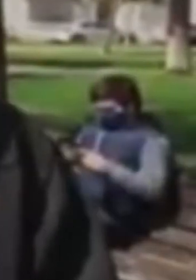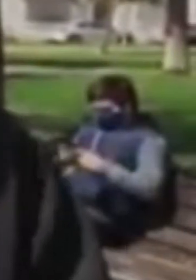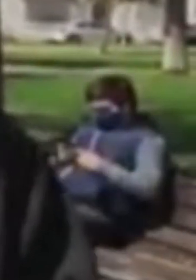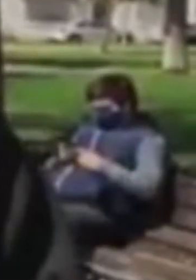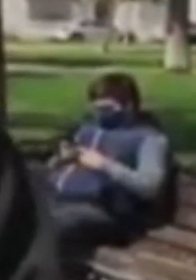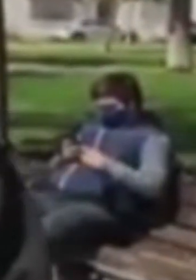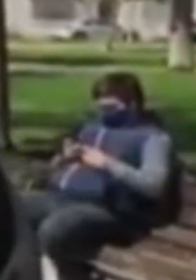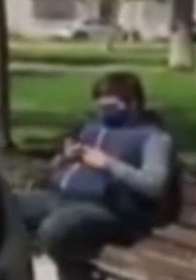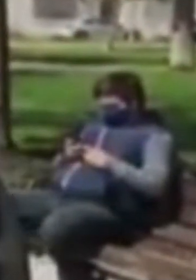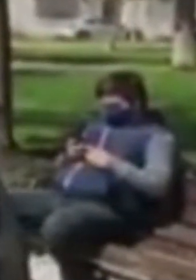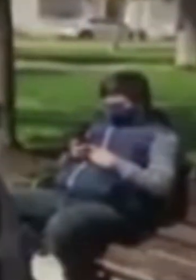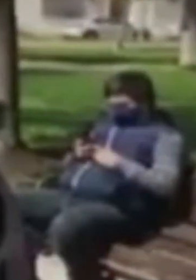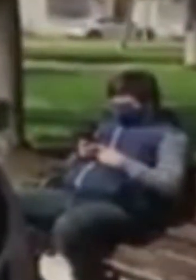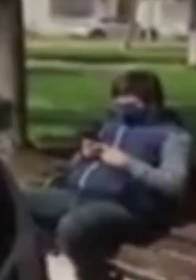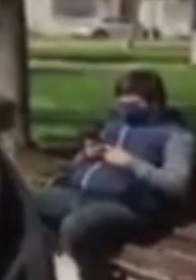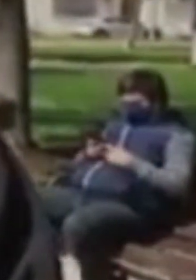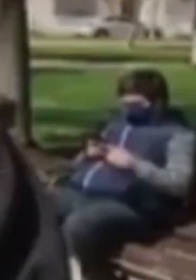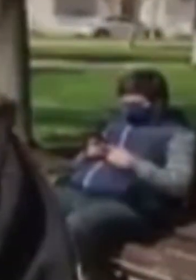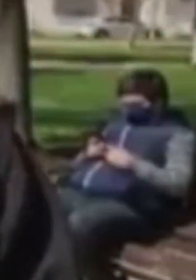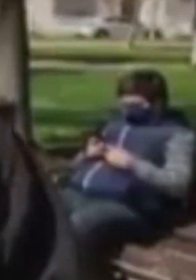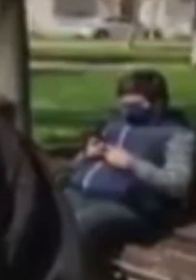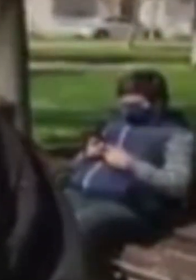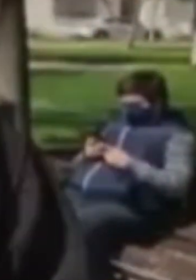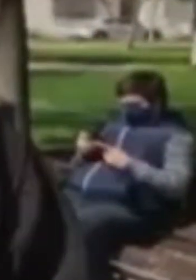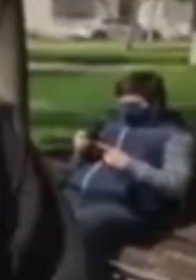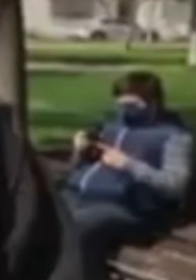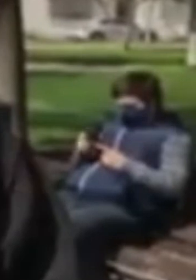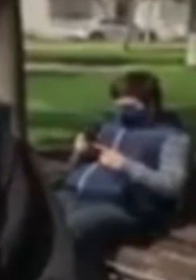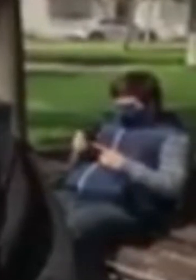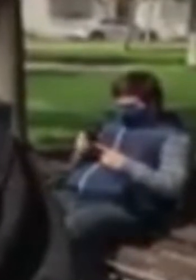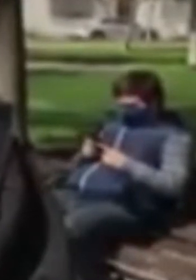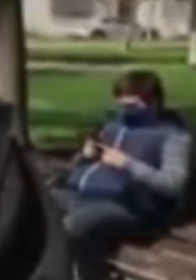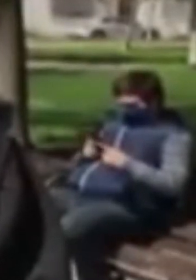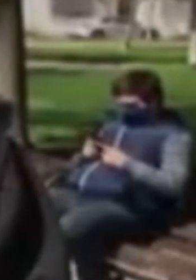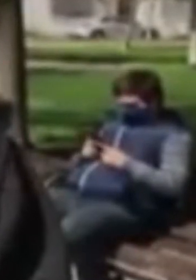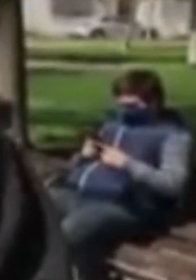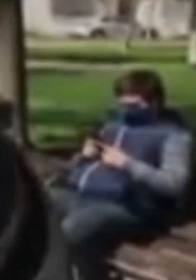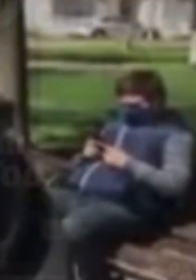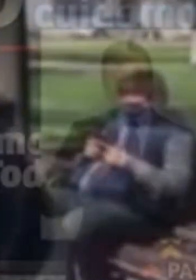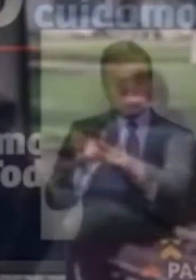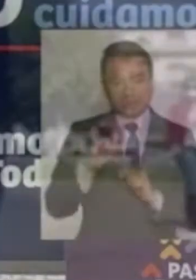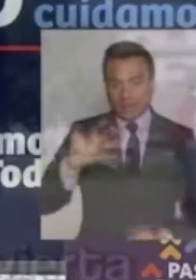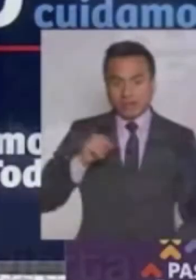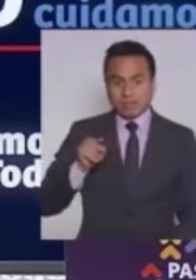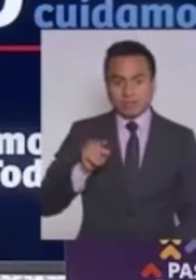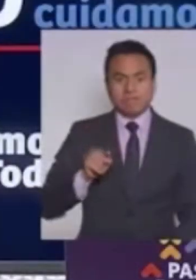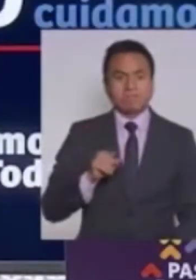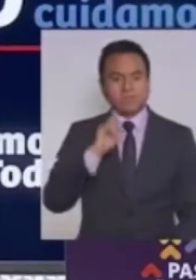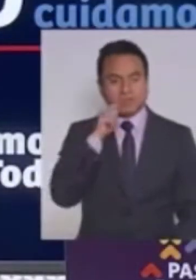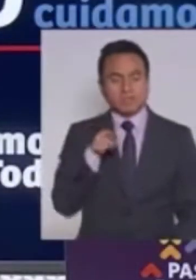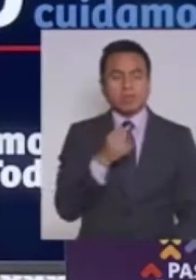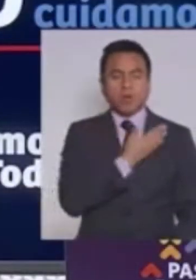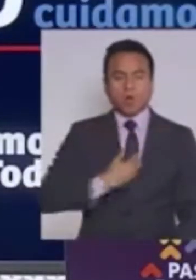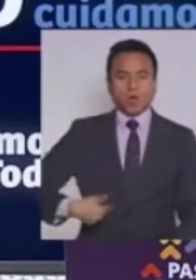Así que, por lo tanto, esta carta le está diciendo al ministro que pueda tomar en consideración lo que le estamos pidiendo, pueda revertir la medida. Y, por